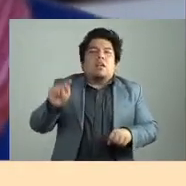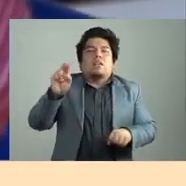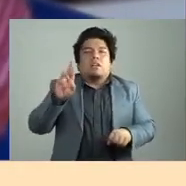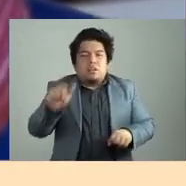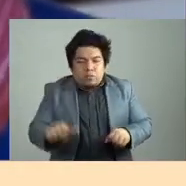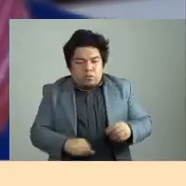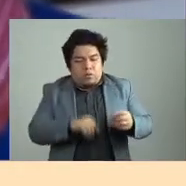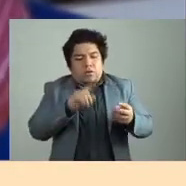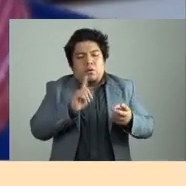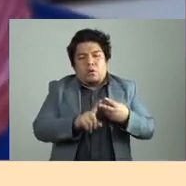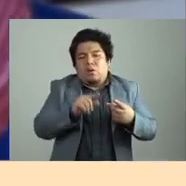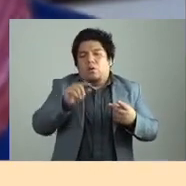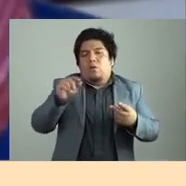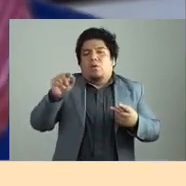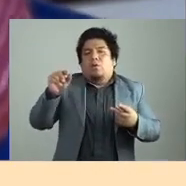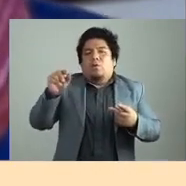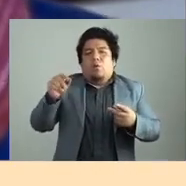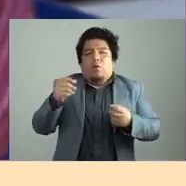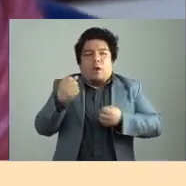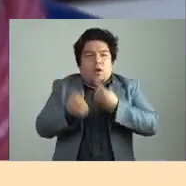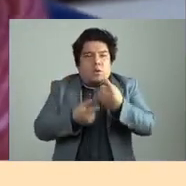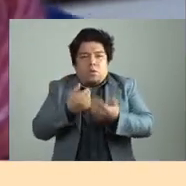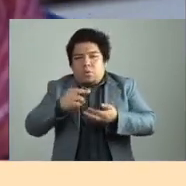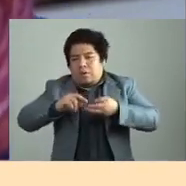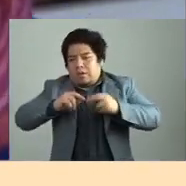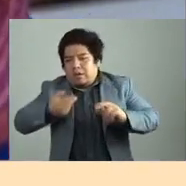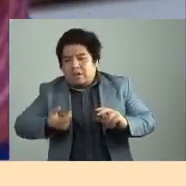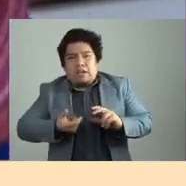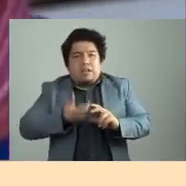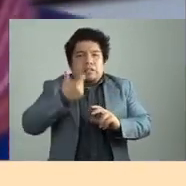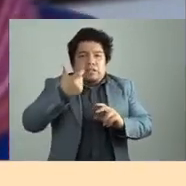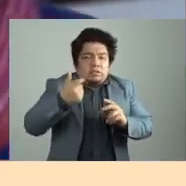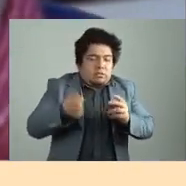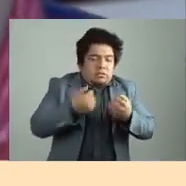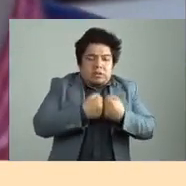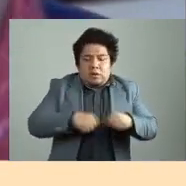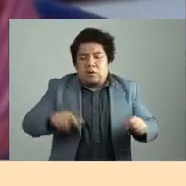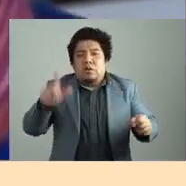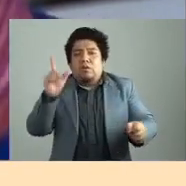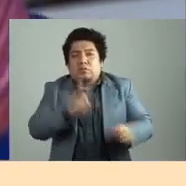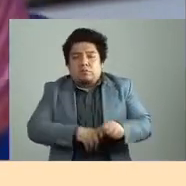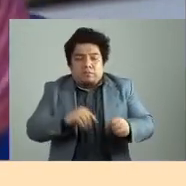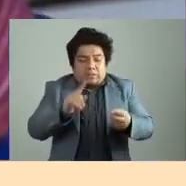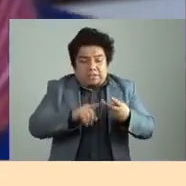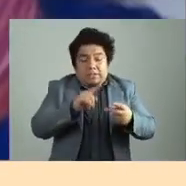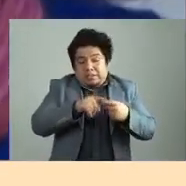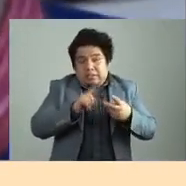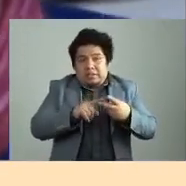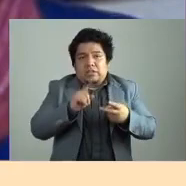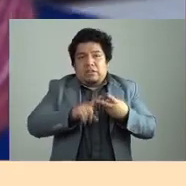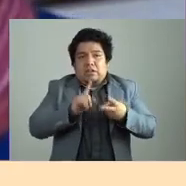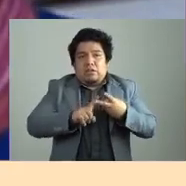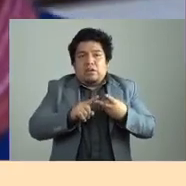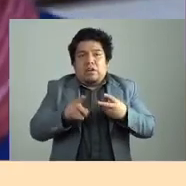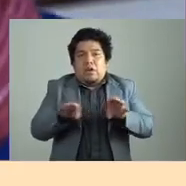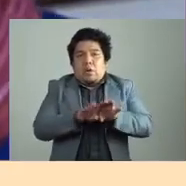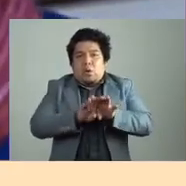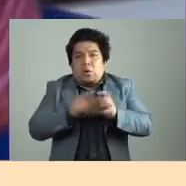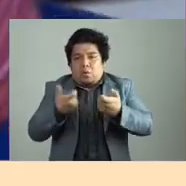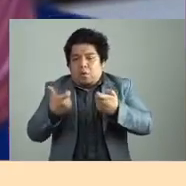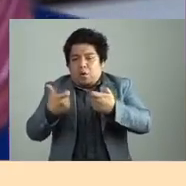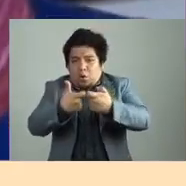riqueza social que el producto de nuestra producción el segundo es la cooperación